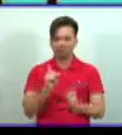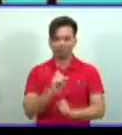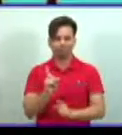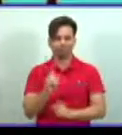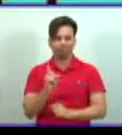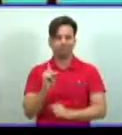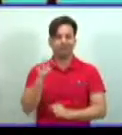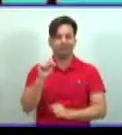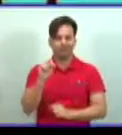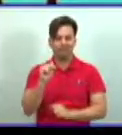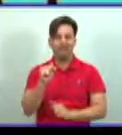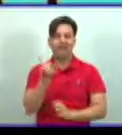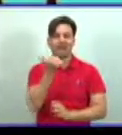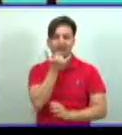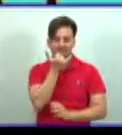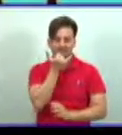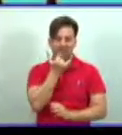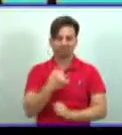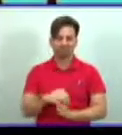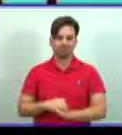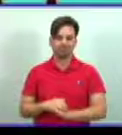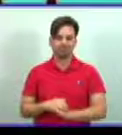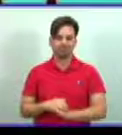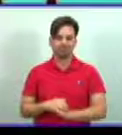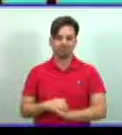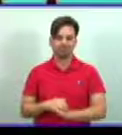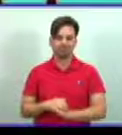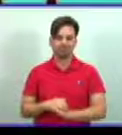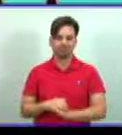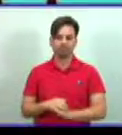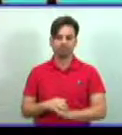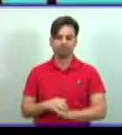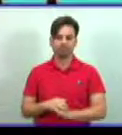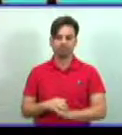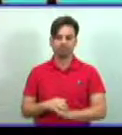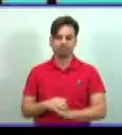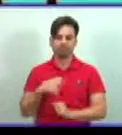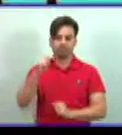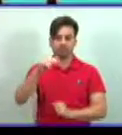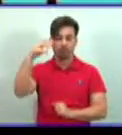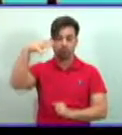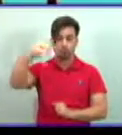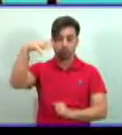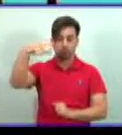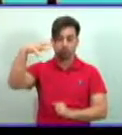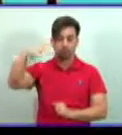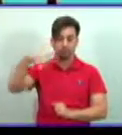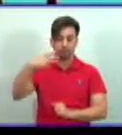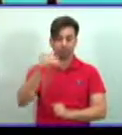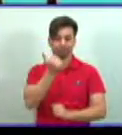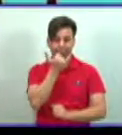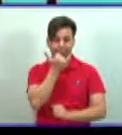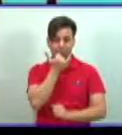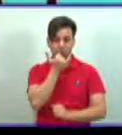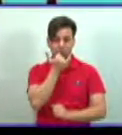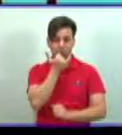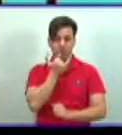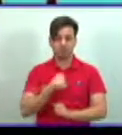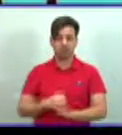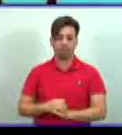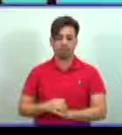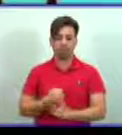lo contrario, lo afectan. Y de ahí las lluvias ácidas, tan perjudiciales para los seres vivos,